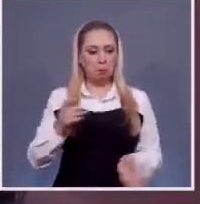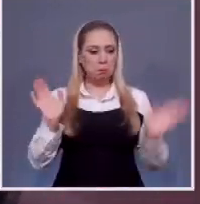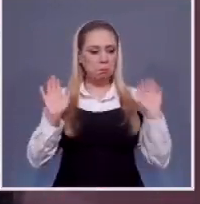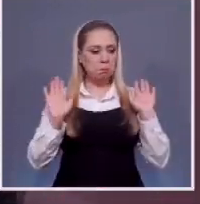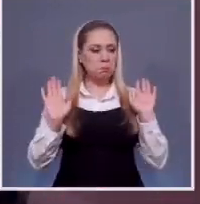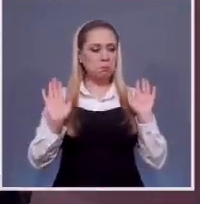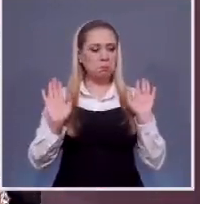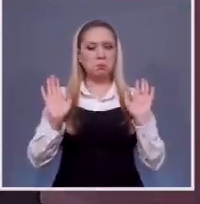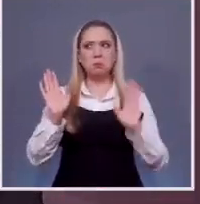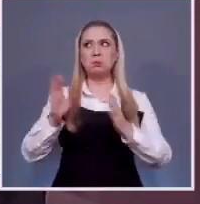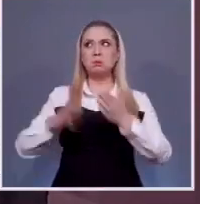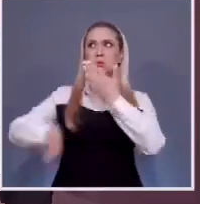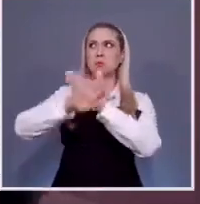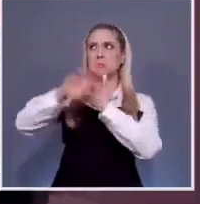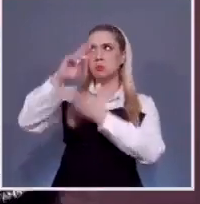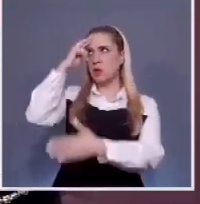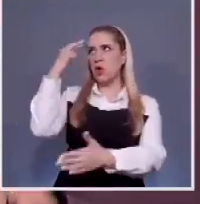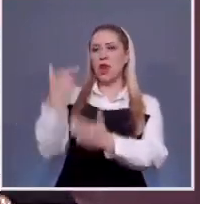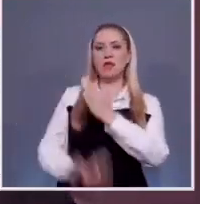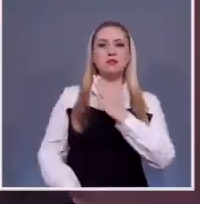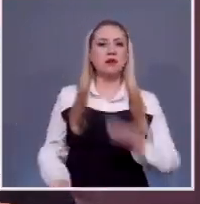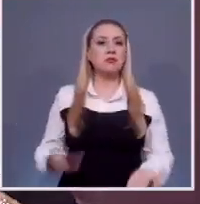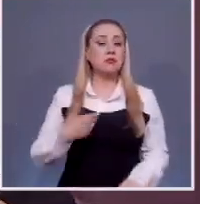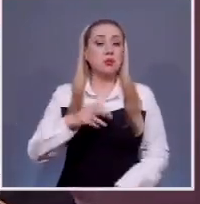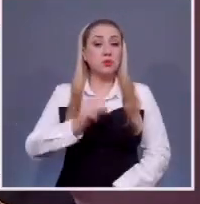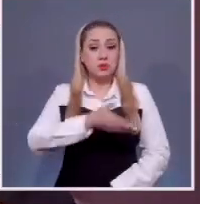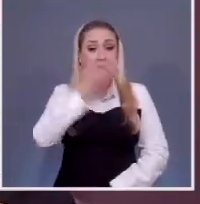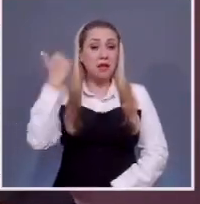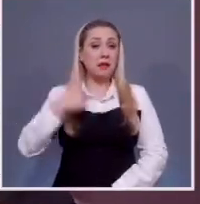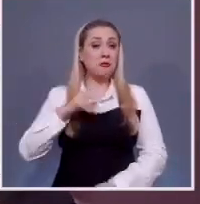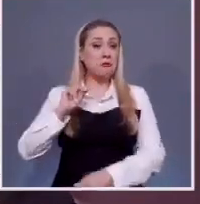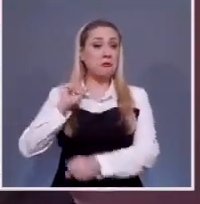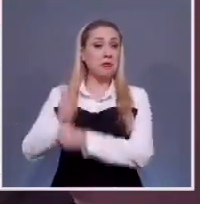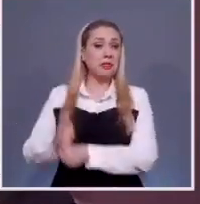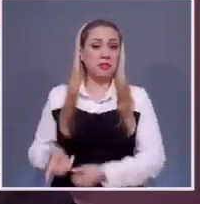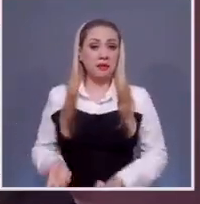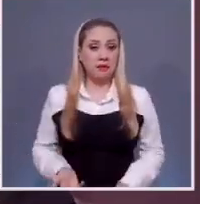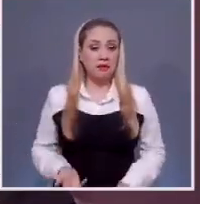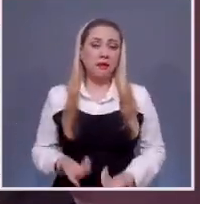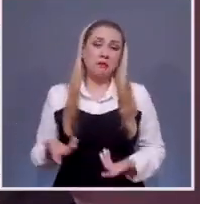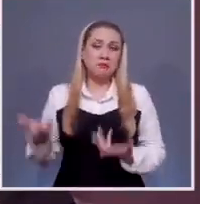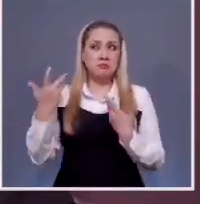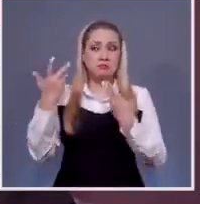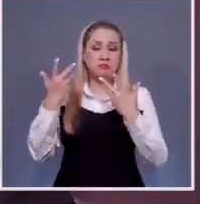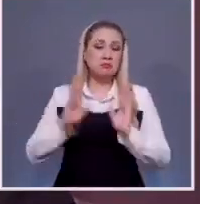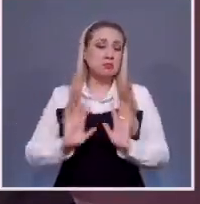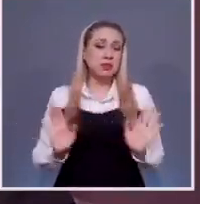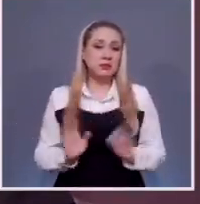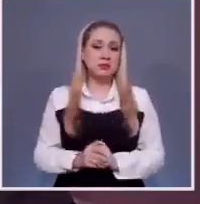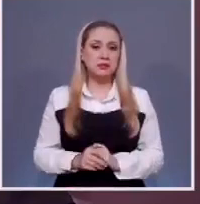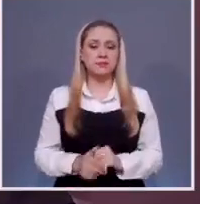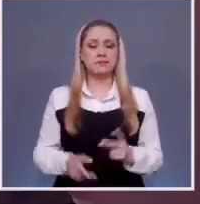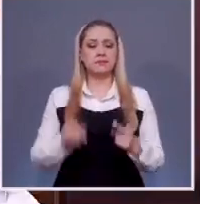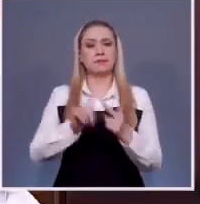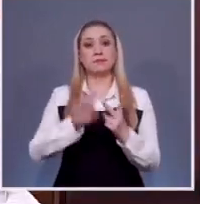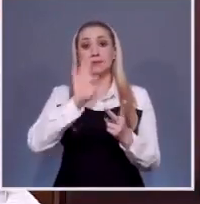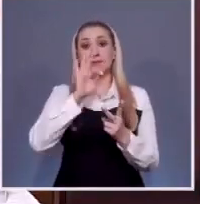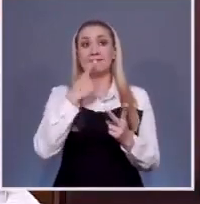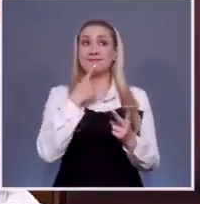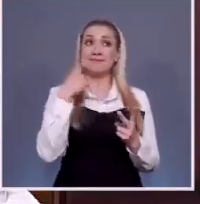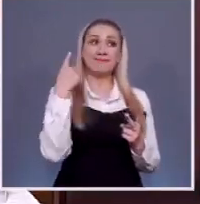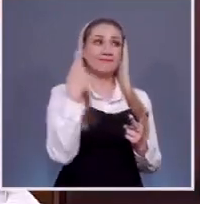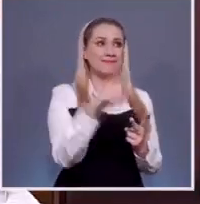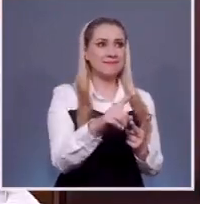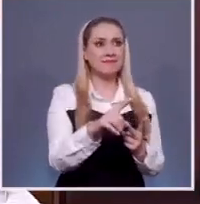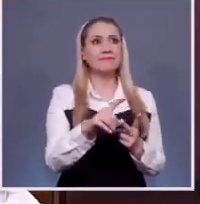violencia basada en esta concepción, ¿no? Entonces, eso es lo primero. Lo segundo, efectivamente, los que buscan un canal jurídico, pues es porque son casos graves y